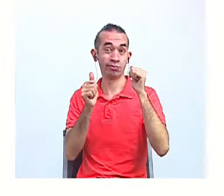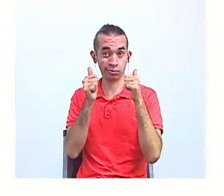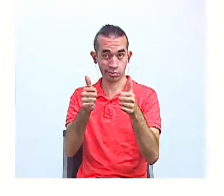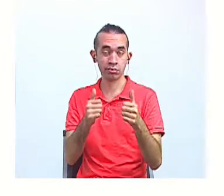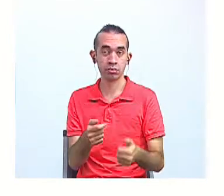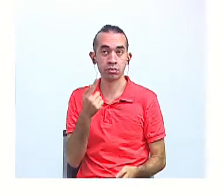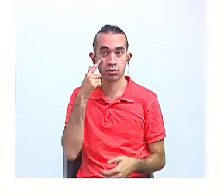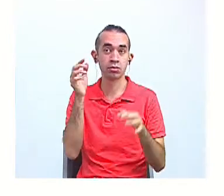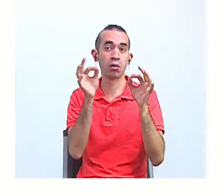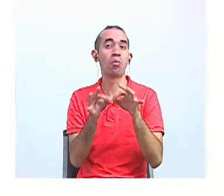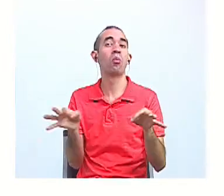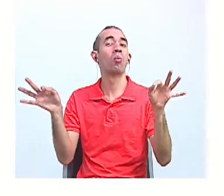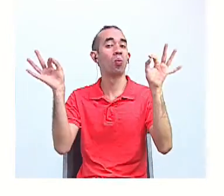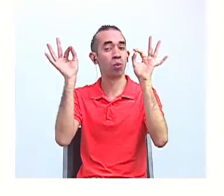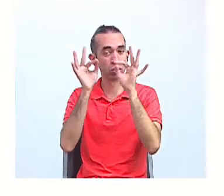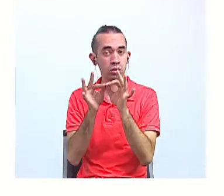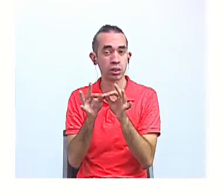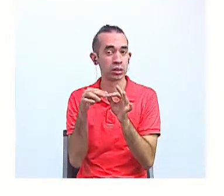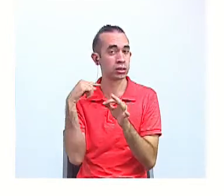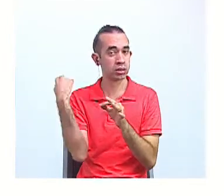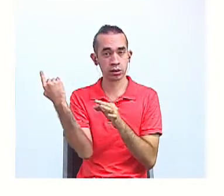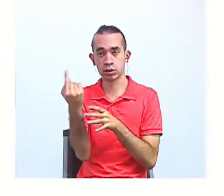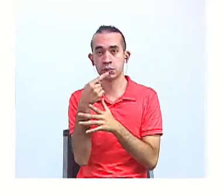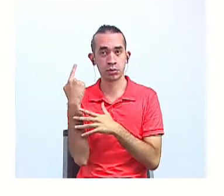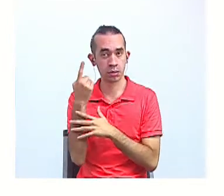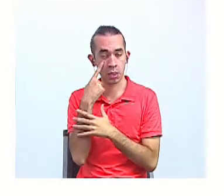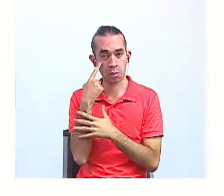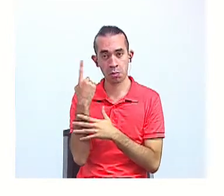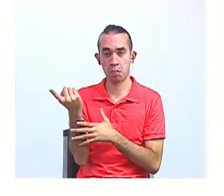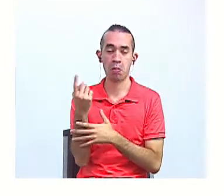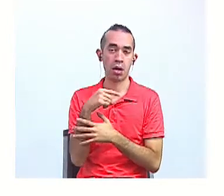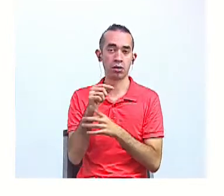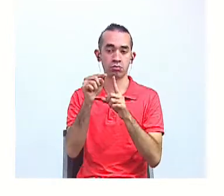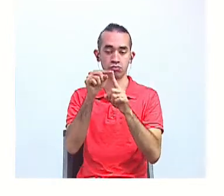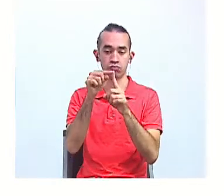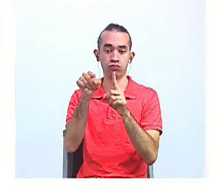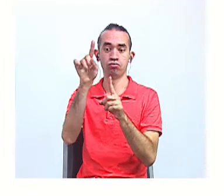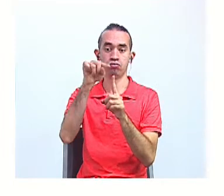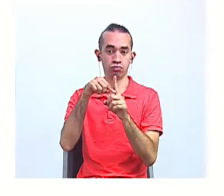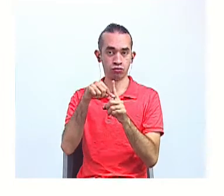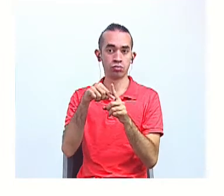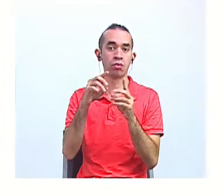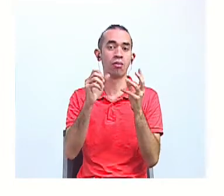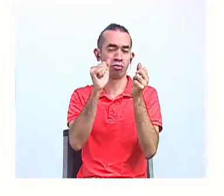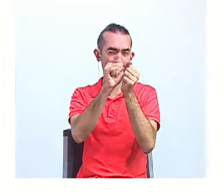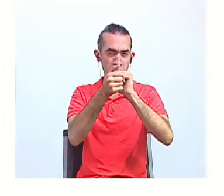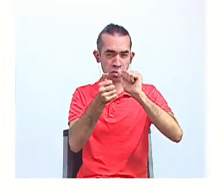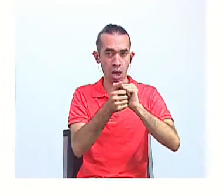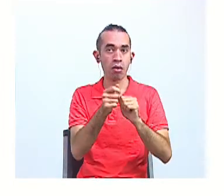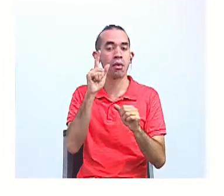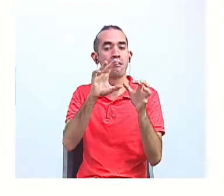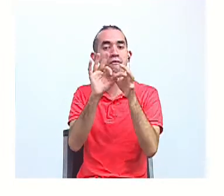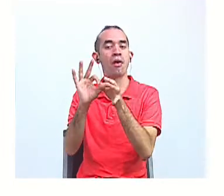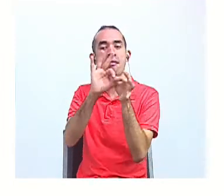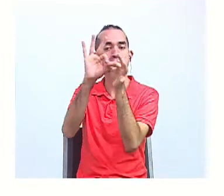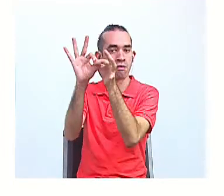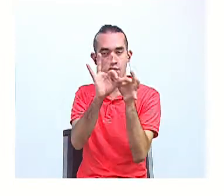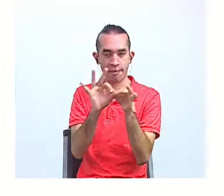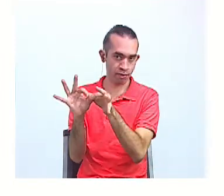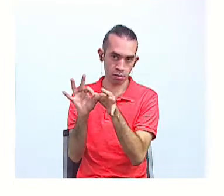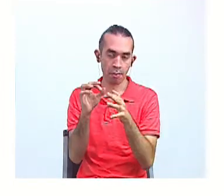Es importante, siempre que estudiamos una fórmula como la de la densidad, estudiar la relación de proporcionalidad de la